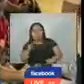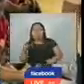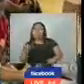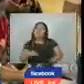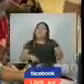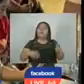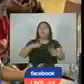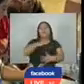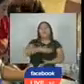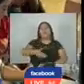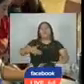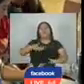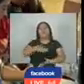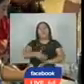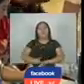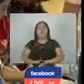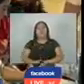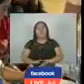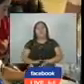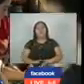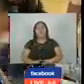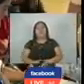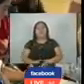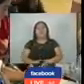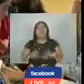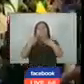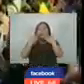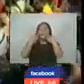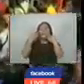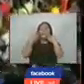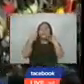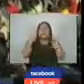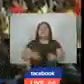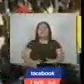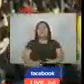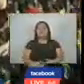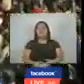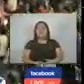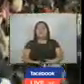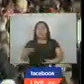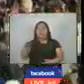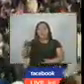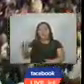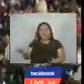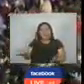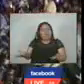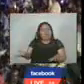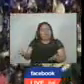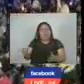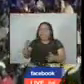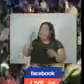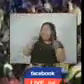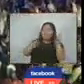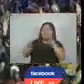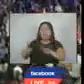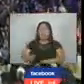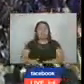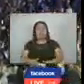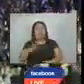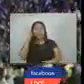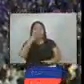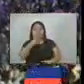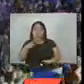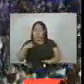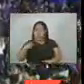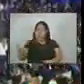venir a disfrutar de esta noche, de alegrarnos un poco. ¿Qué le ha parecido hasta el momento a las atracciones? Muy bonito. Yo